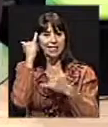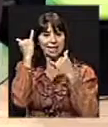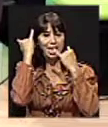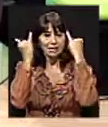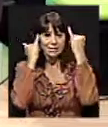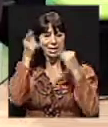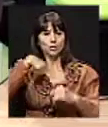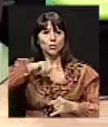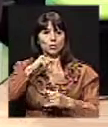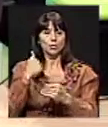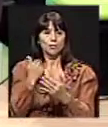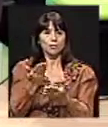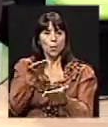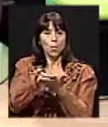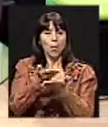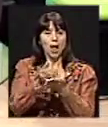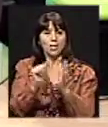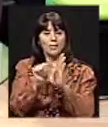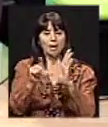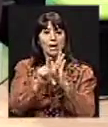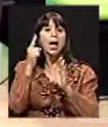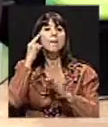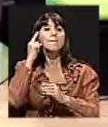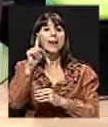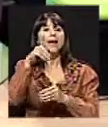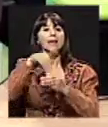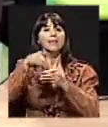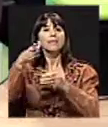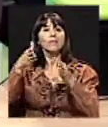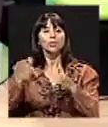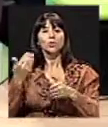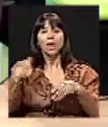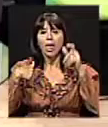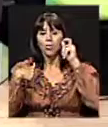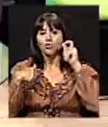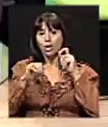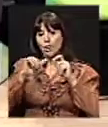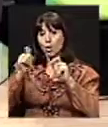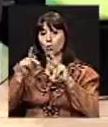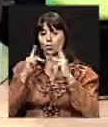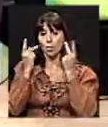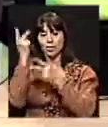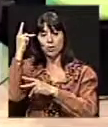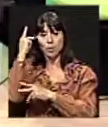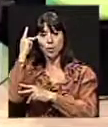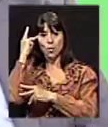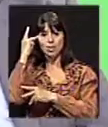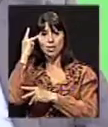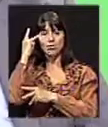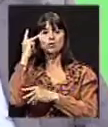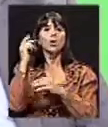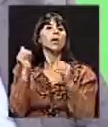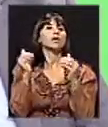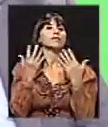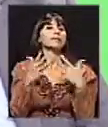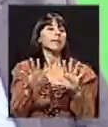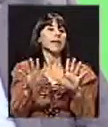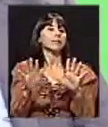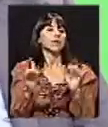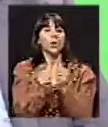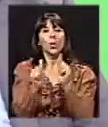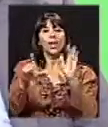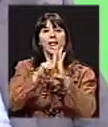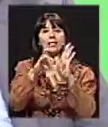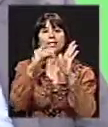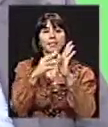Asamblea Legislativa. Para diputados y diputadas de otras agrupaciones políticas, con las 7.600 y